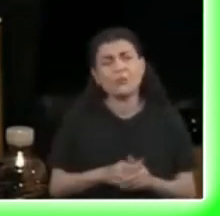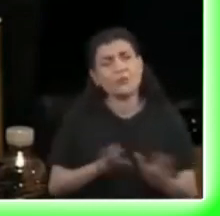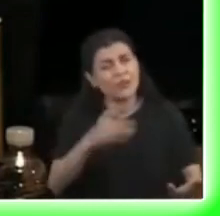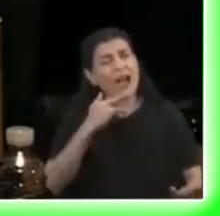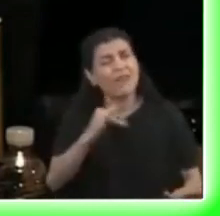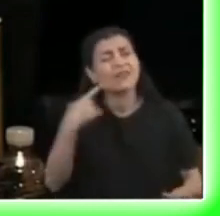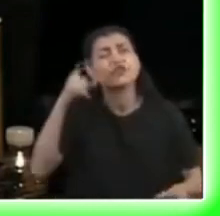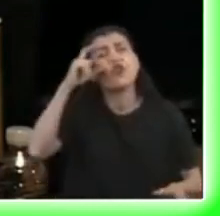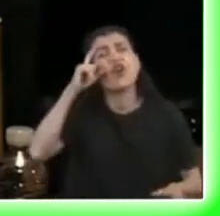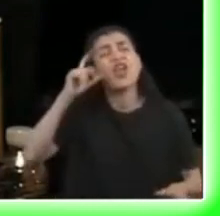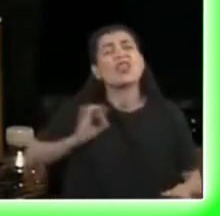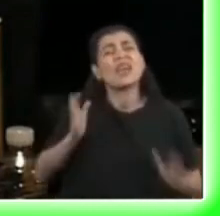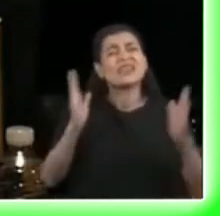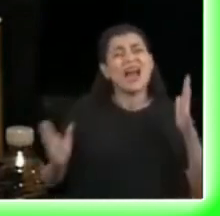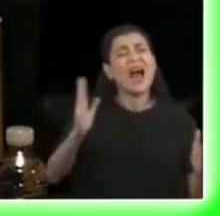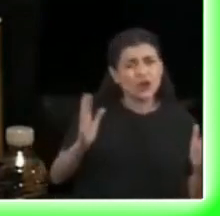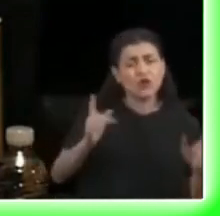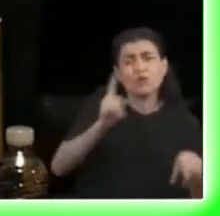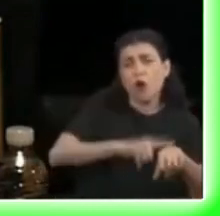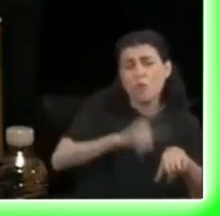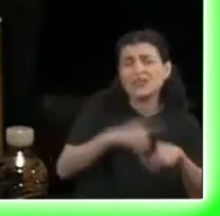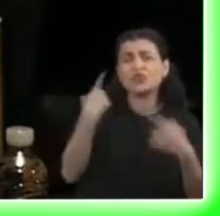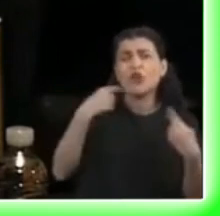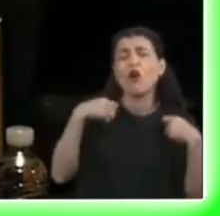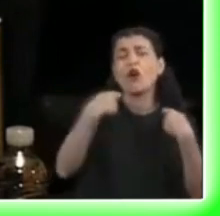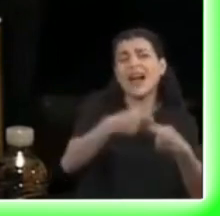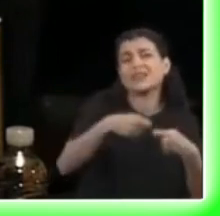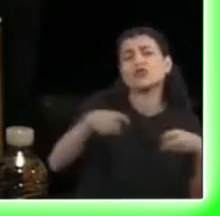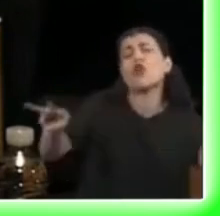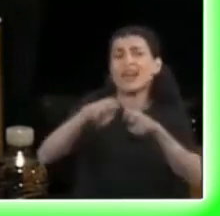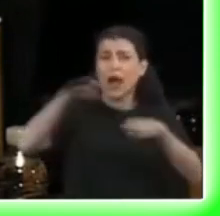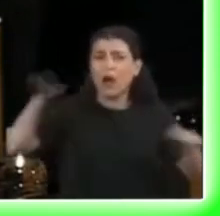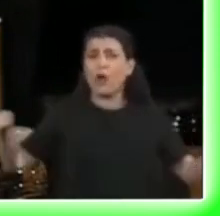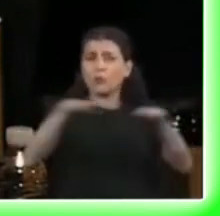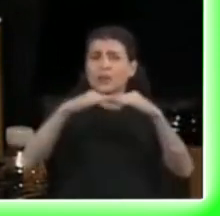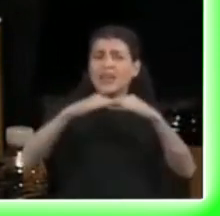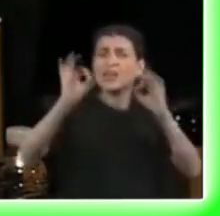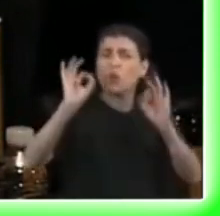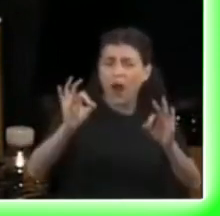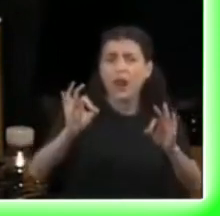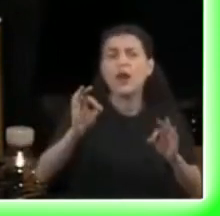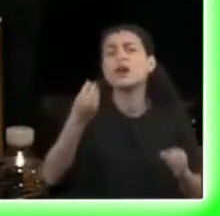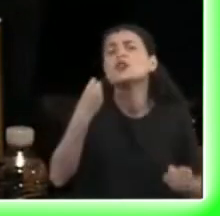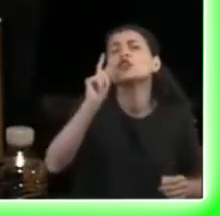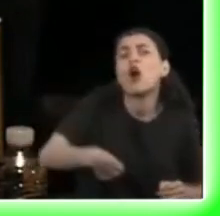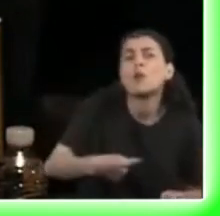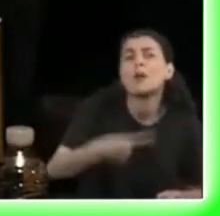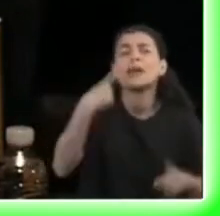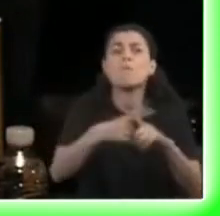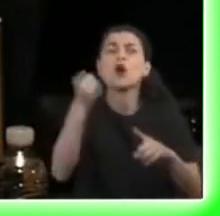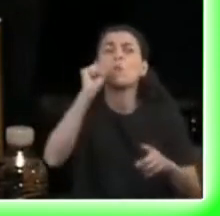que no tuvimos déficit financiero, fue porque Argentina estaba en default. Por lo tanto,